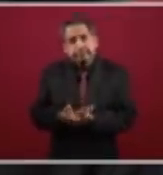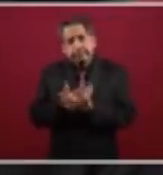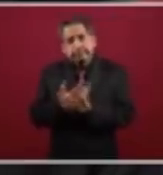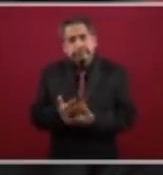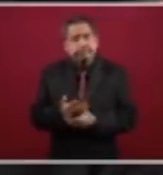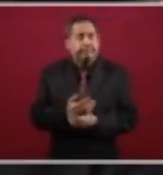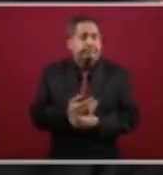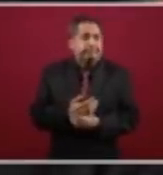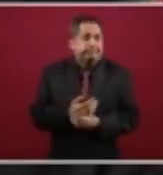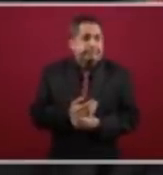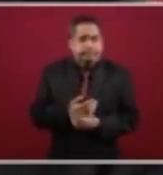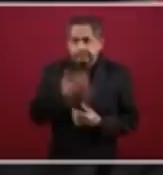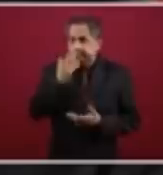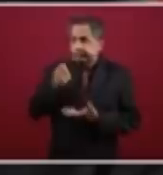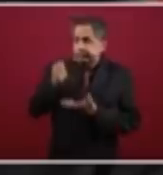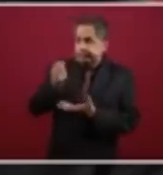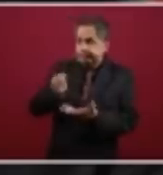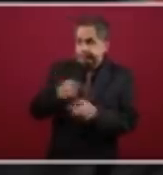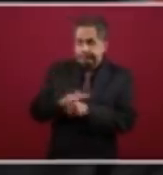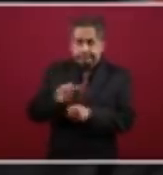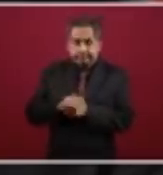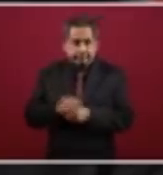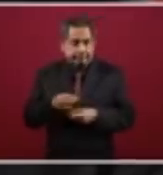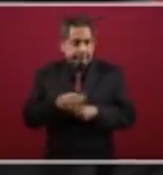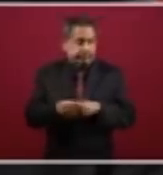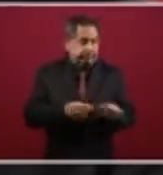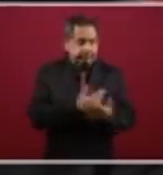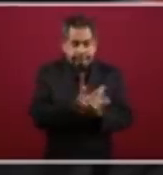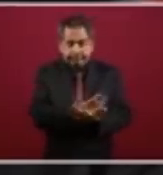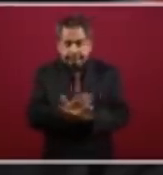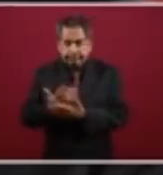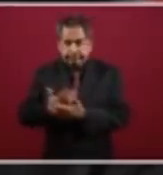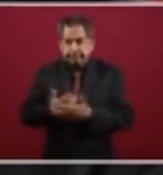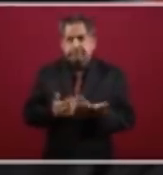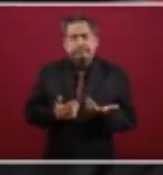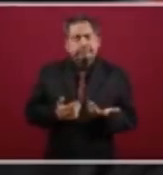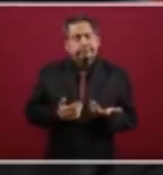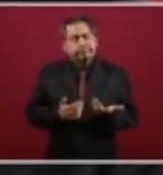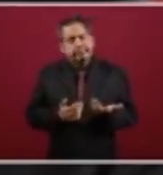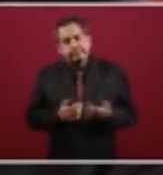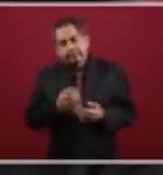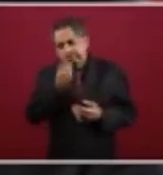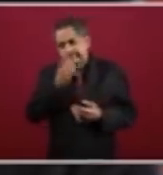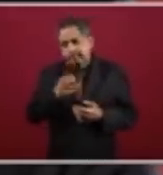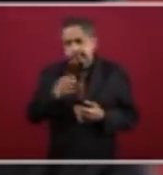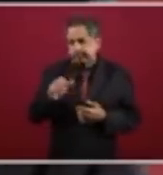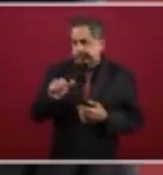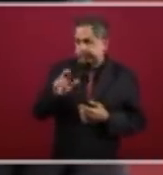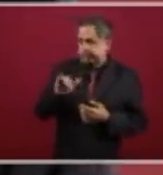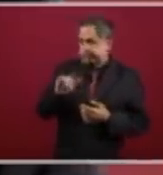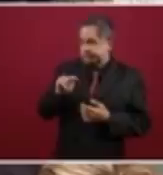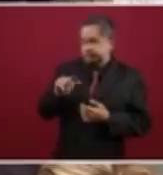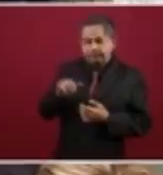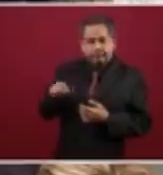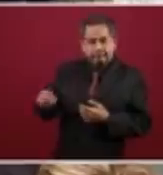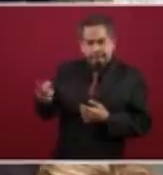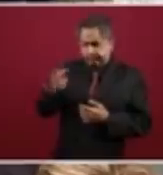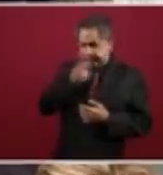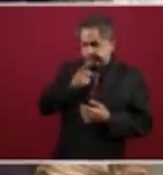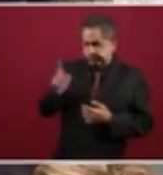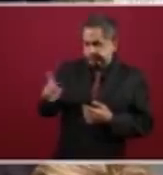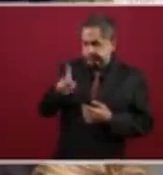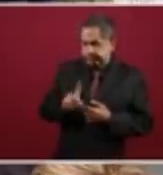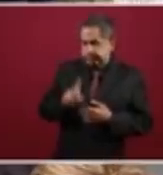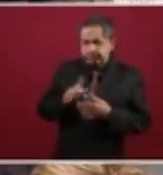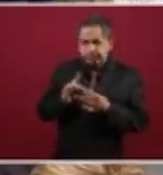porque no había presupuesto suficiente. Es muy interesante también que Ariadna nos diga cuánto